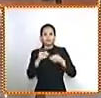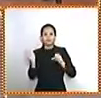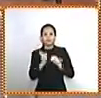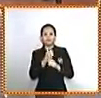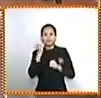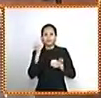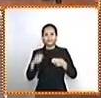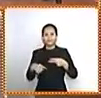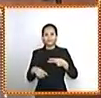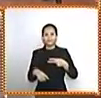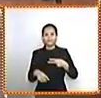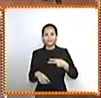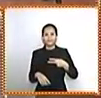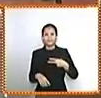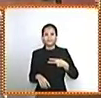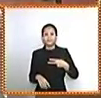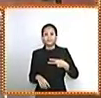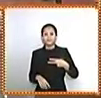ganador, primer dígito.